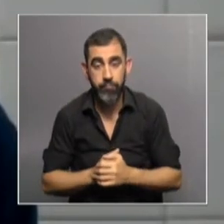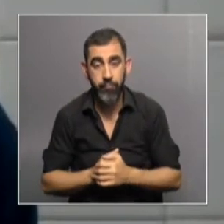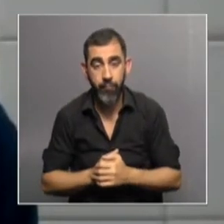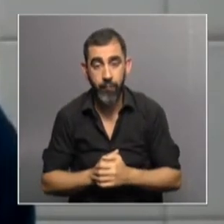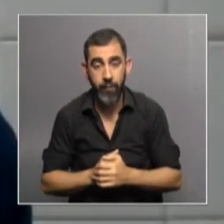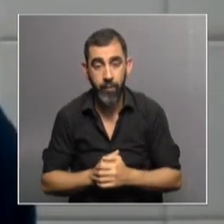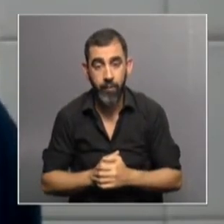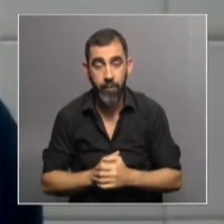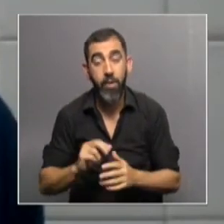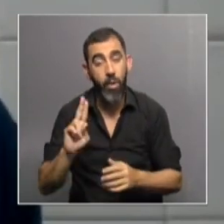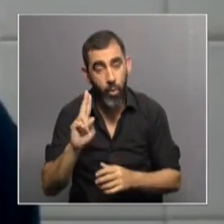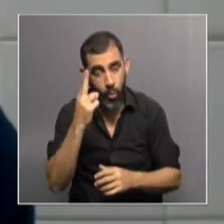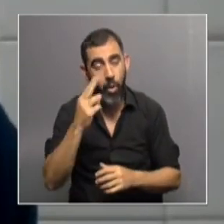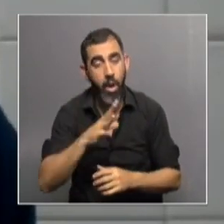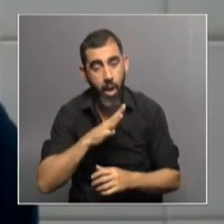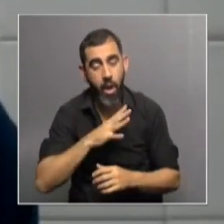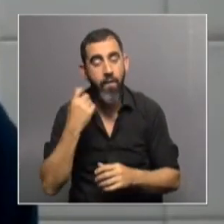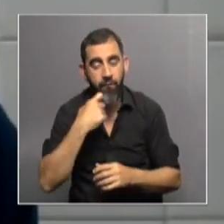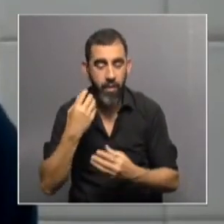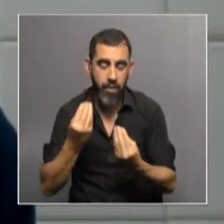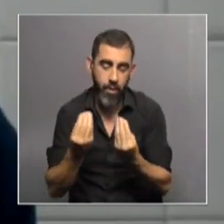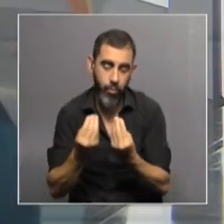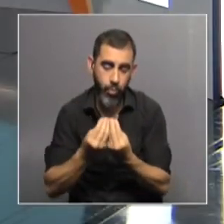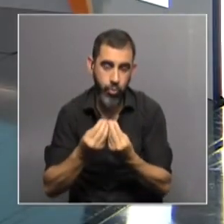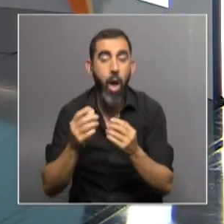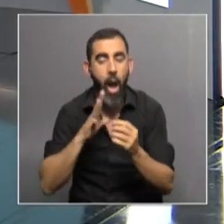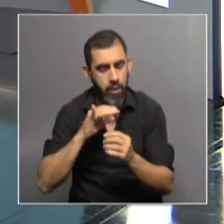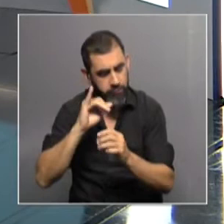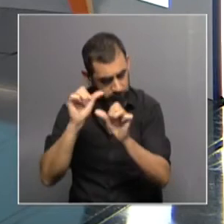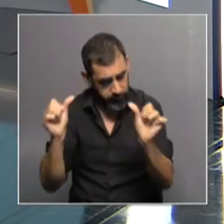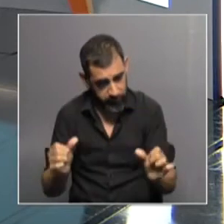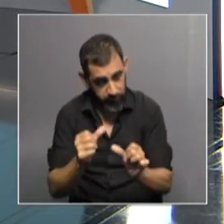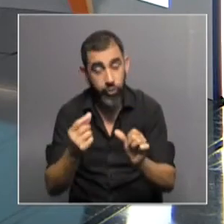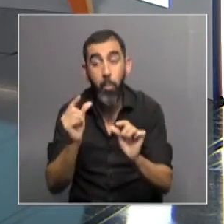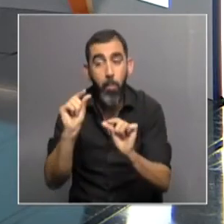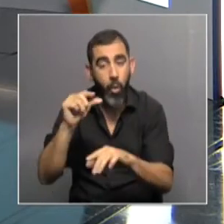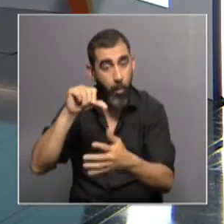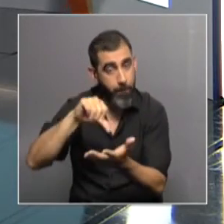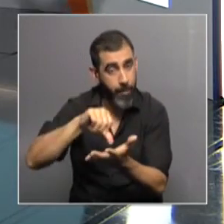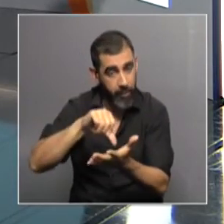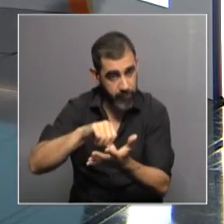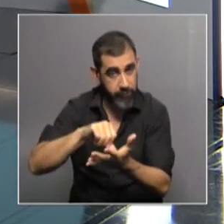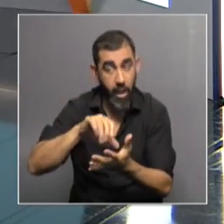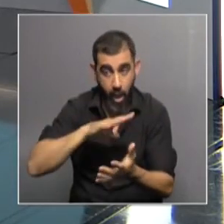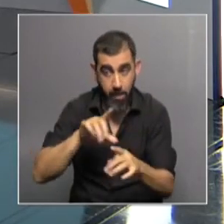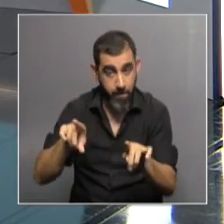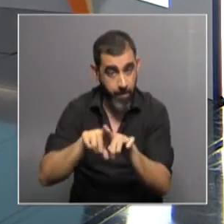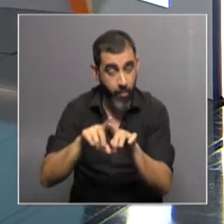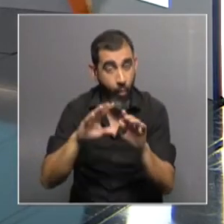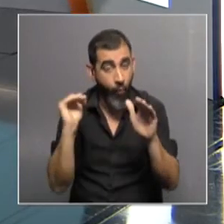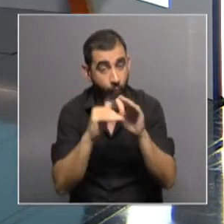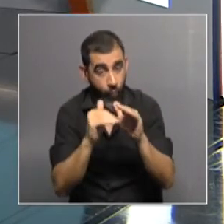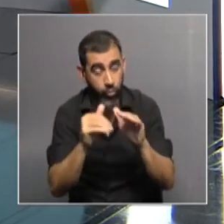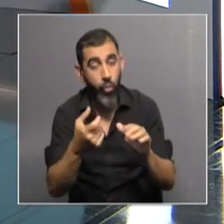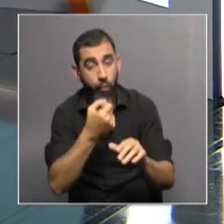Uruguay en esa área un camino para recorrer que se ha hecho mucho que pocos países tienen recursos que pocos países tienen acceso a